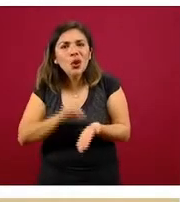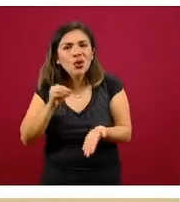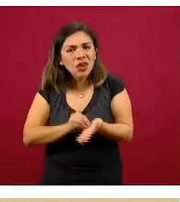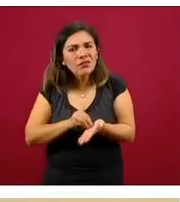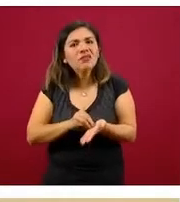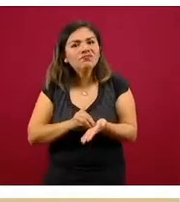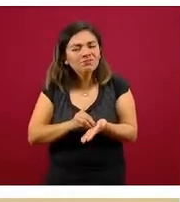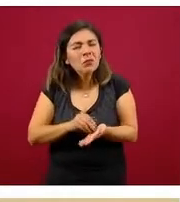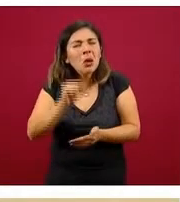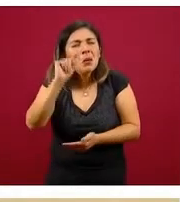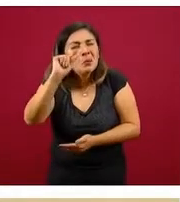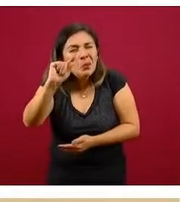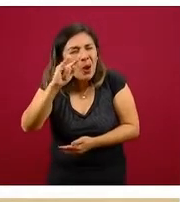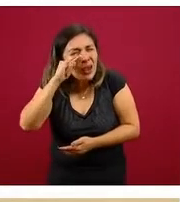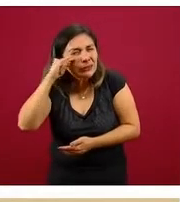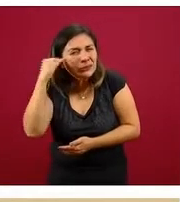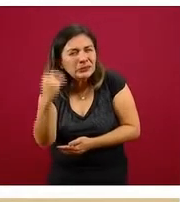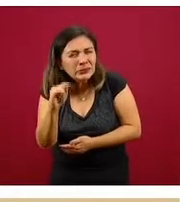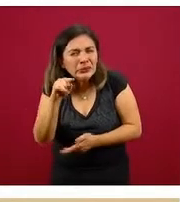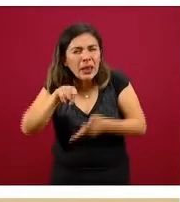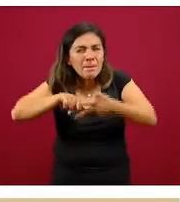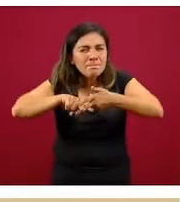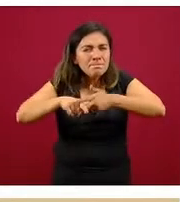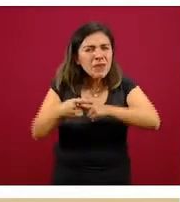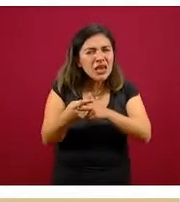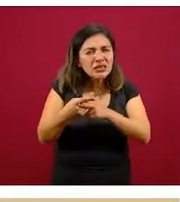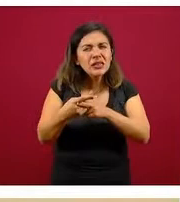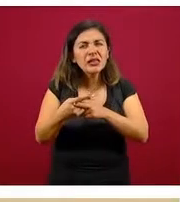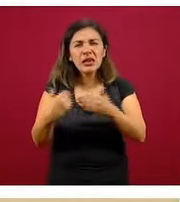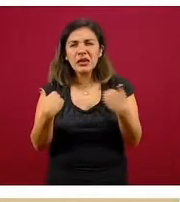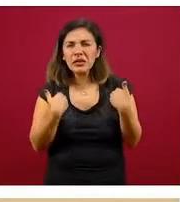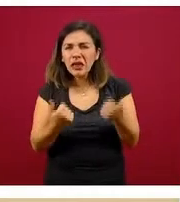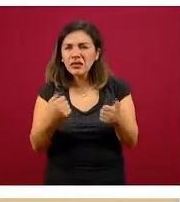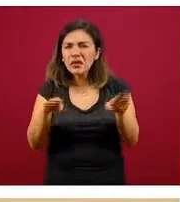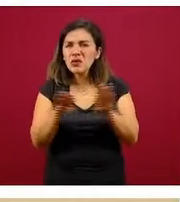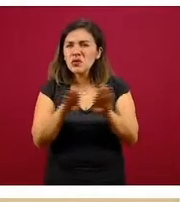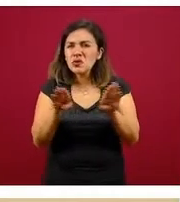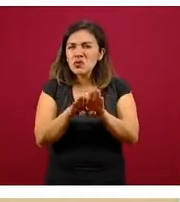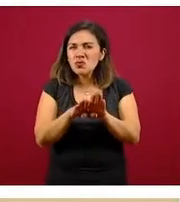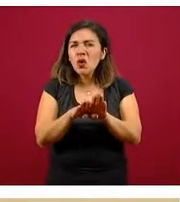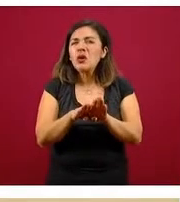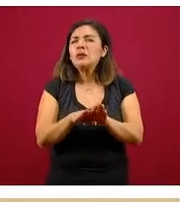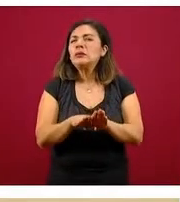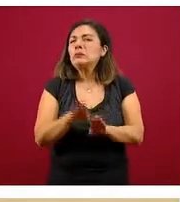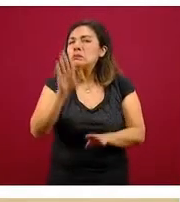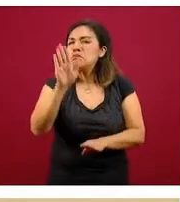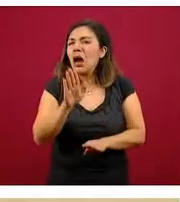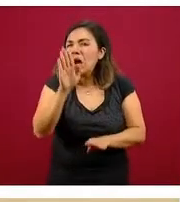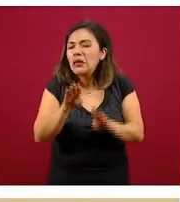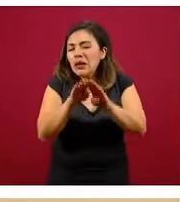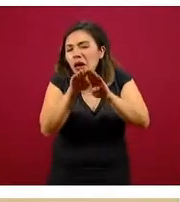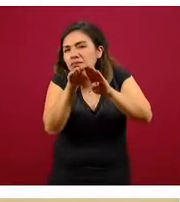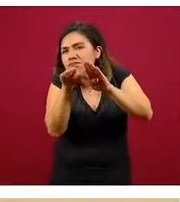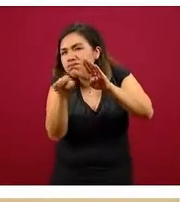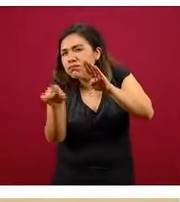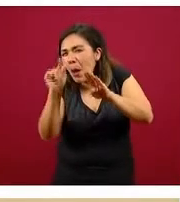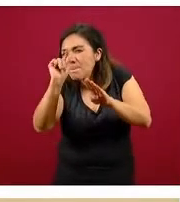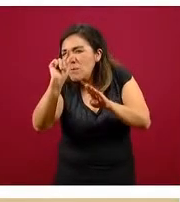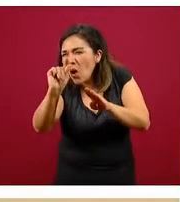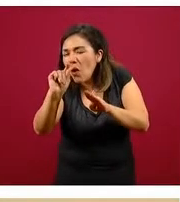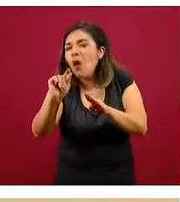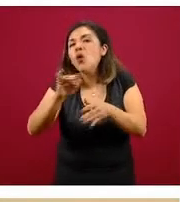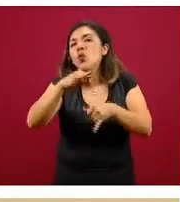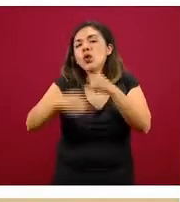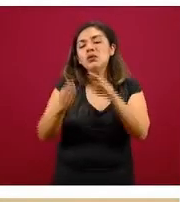inclusive con una ligera tendencia que se insinúa como descendente en